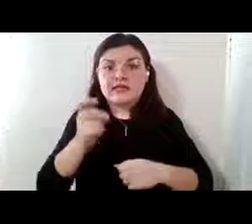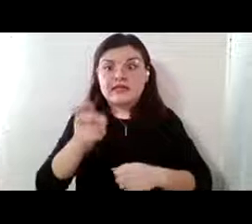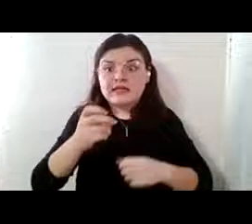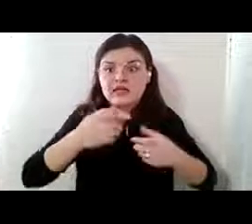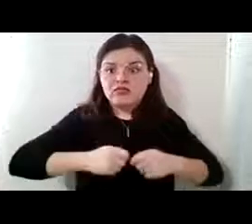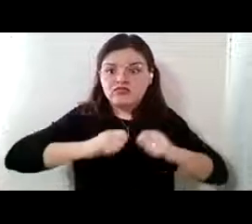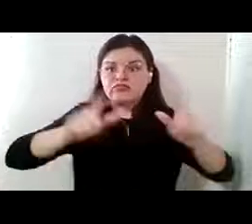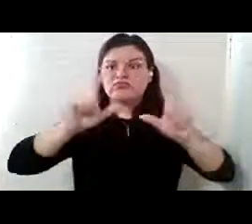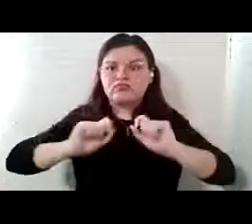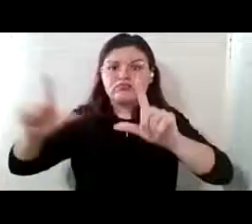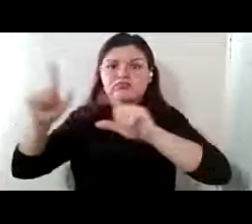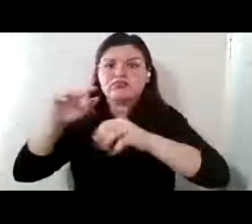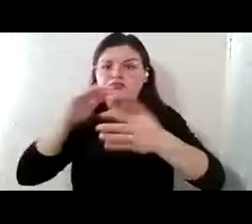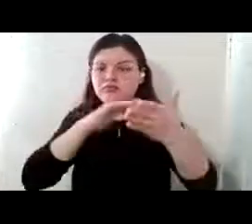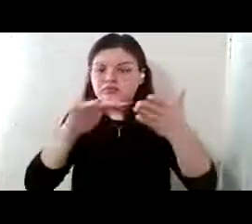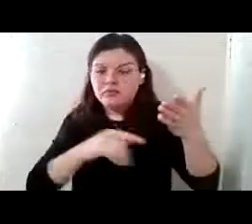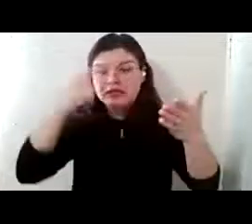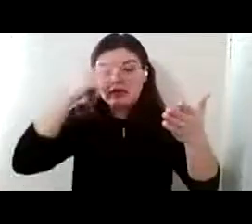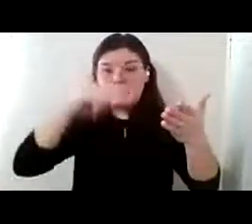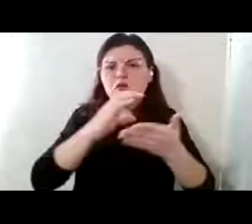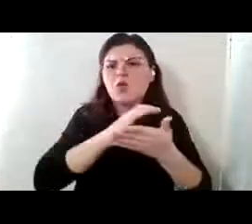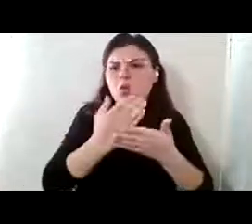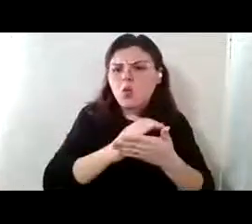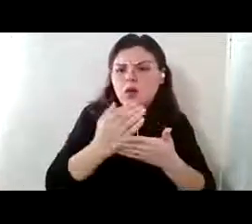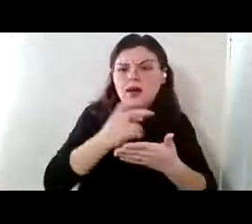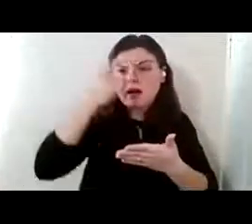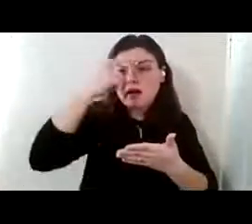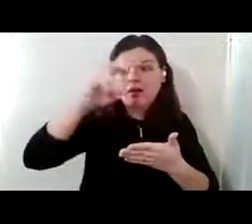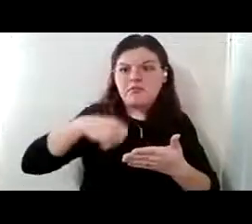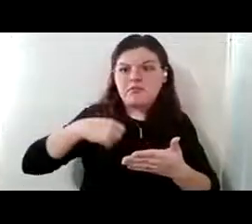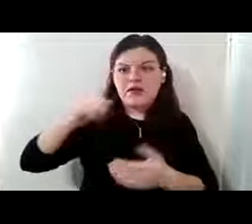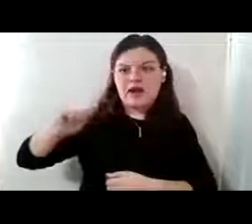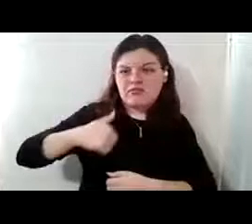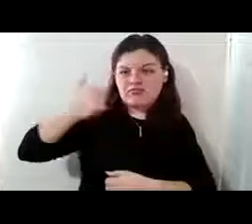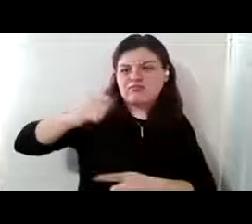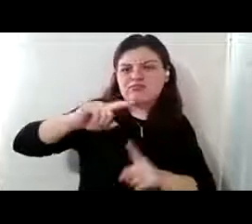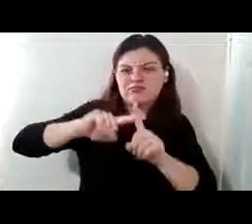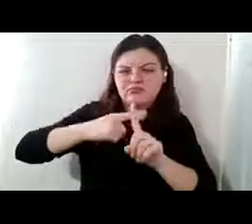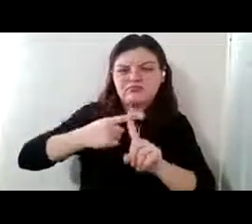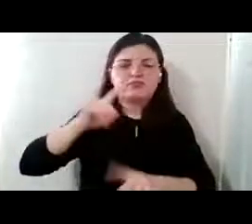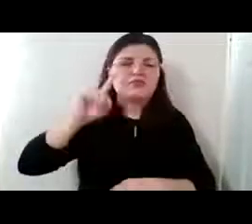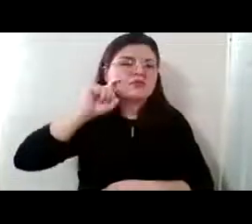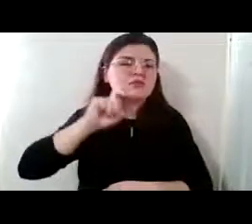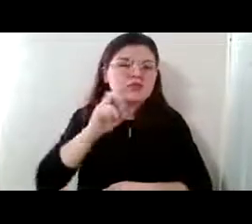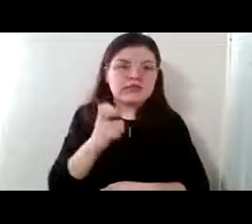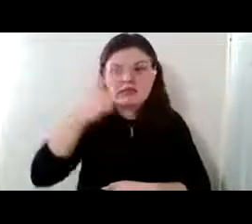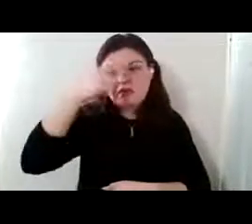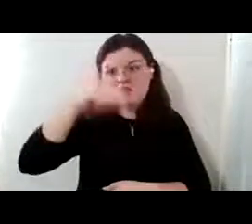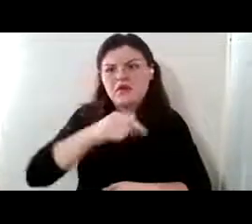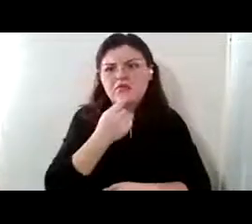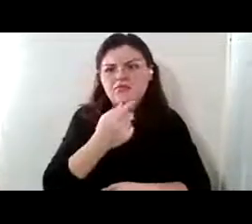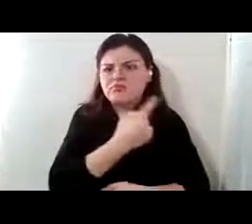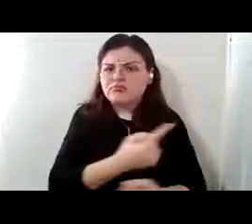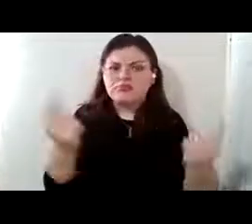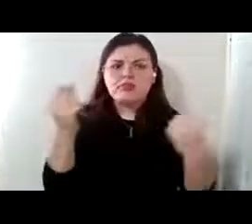con el abuso sexual, el poder identificar qué cuentos tienen esta relación. Sí, que está dirigida totalmente a ustedes,